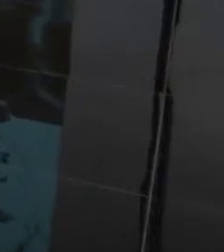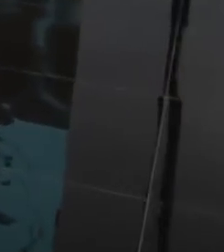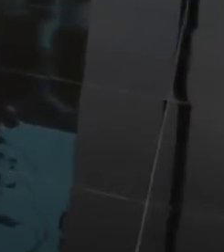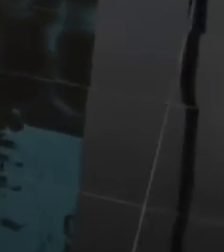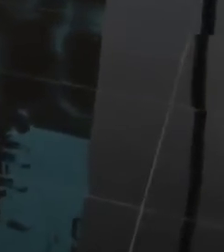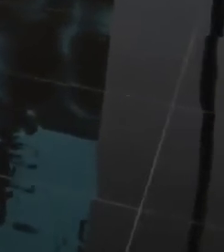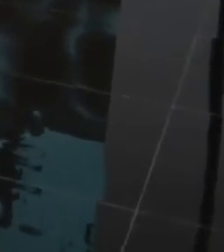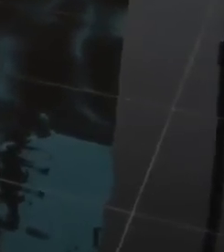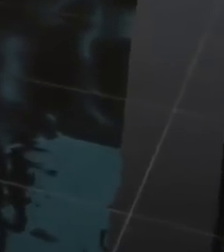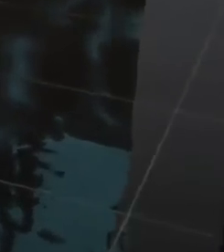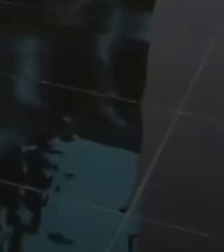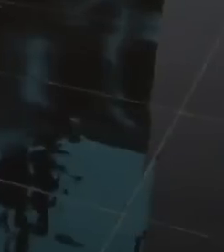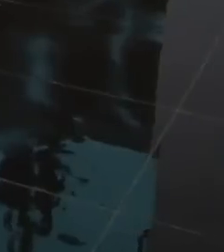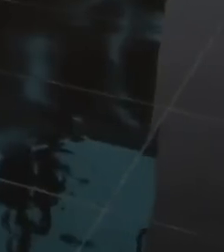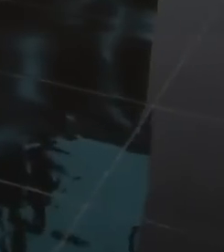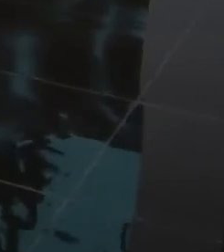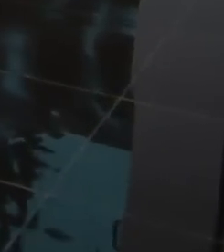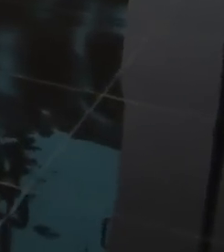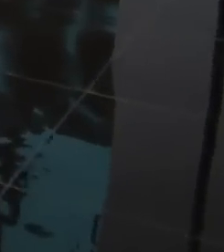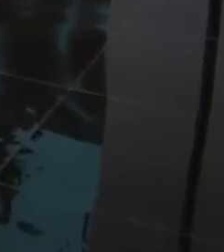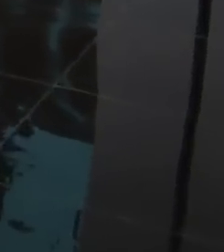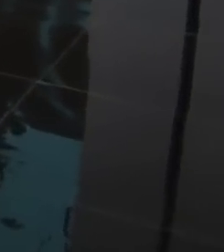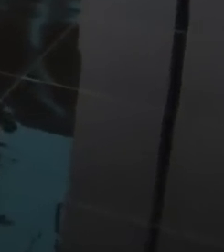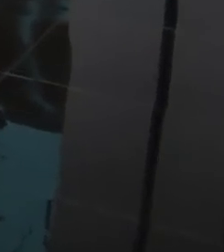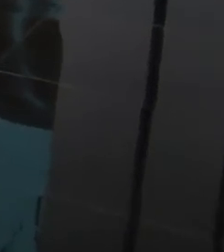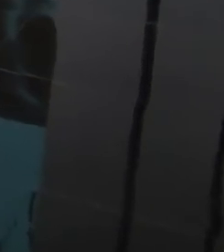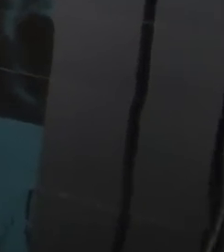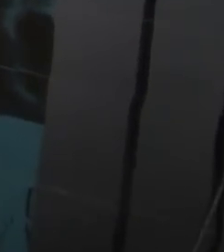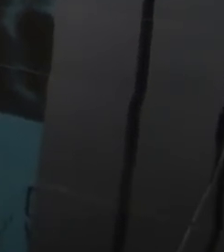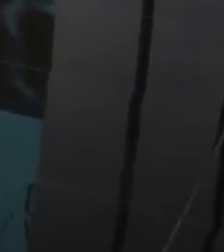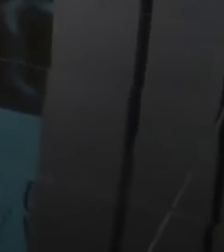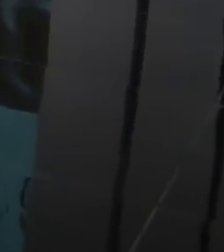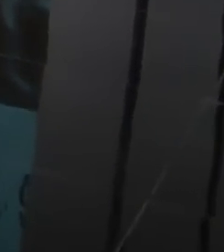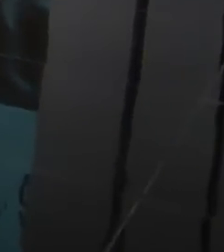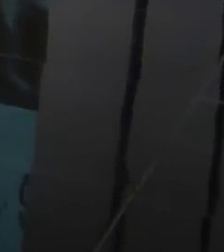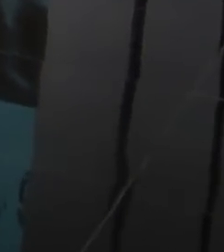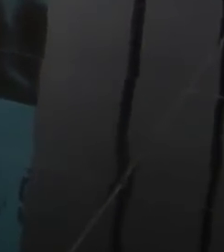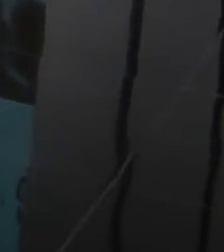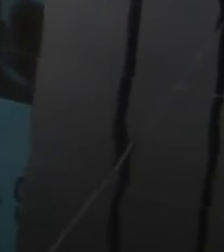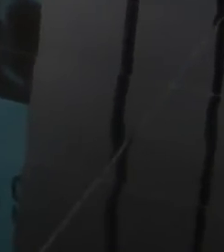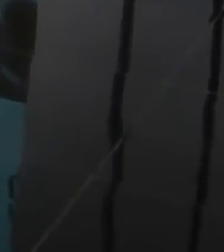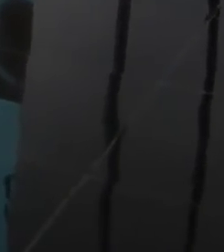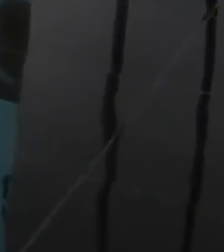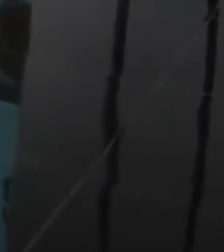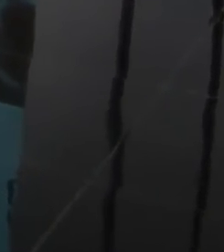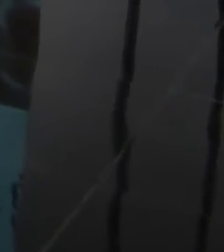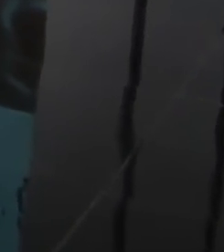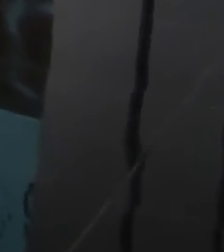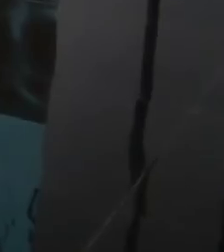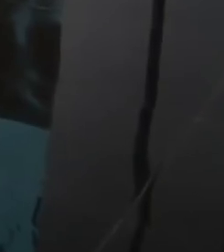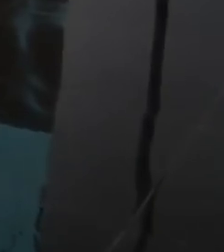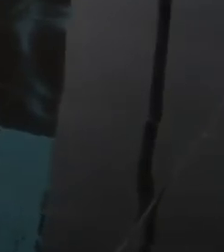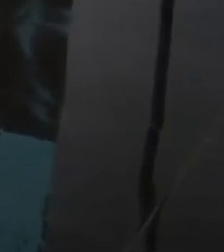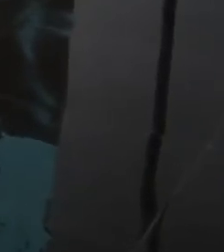les comentamos que la presidenta en ejercicio de Perú estamos hablando de dinar bolarte presentó este sábado su gabinete